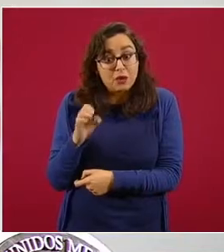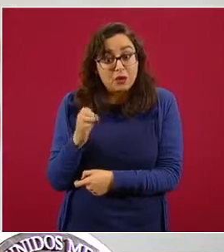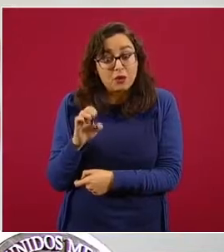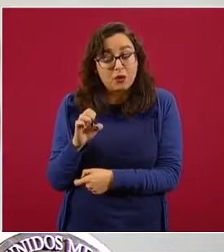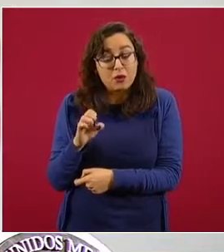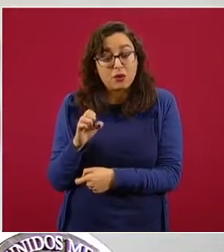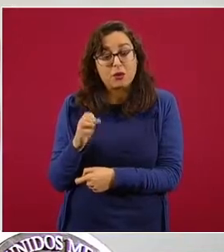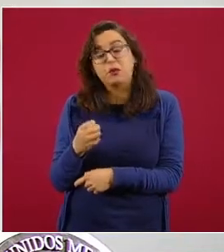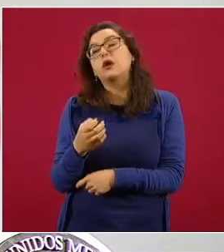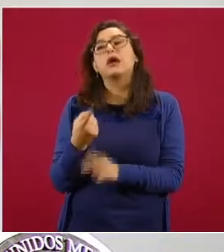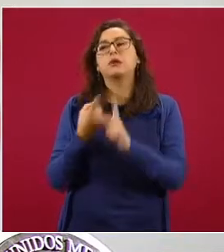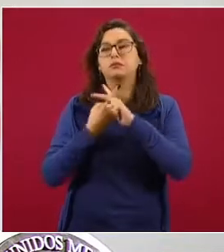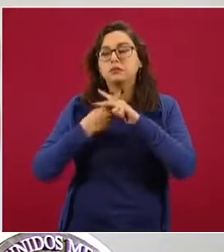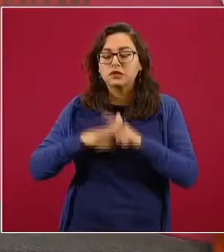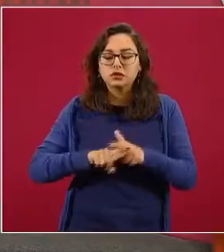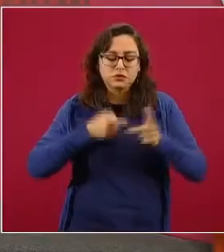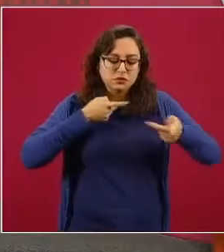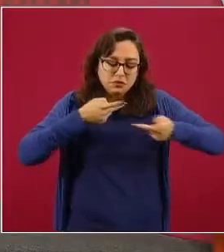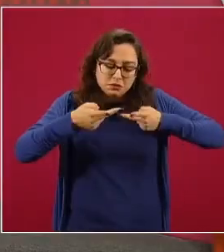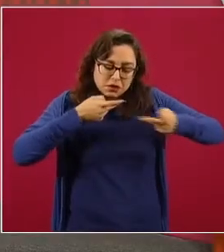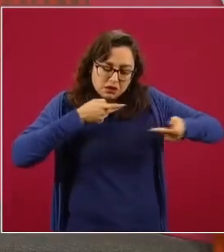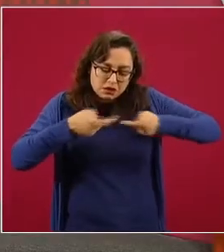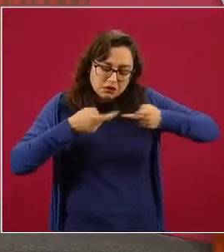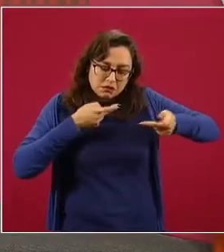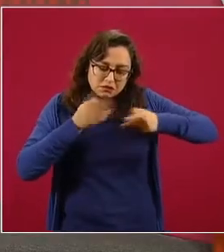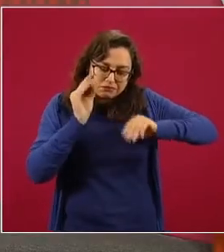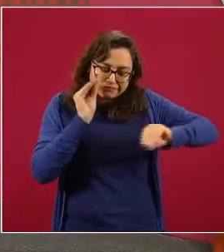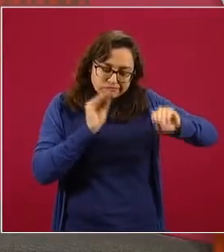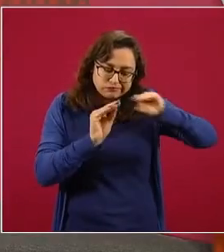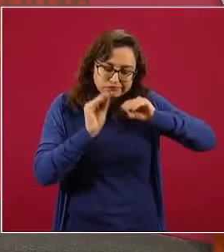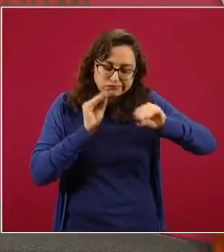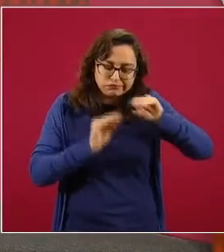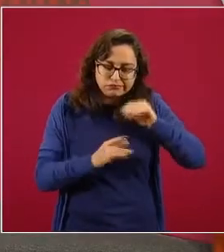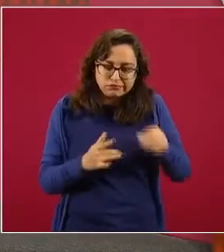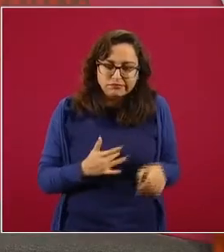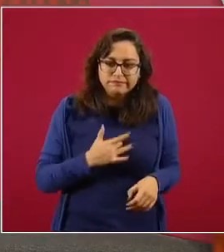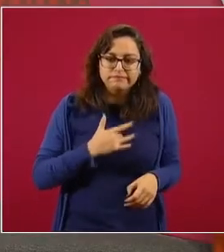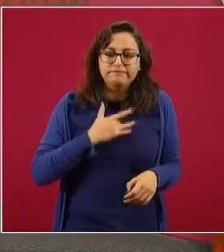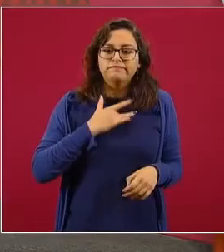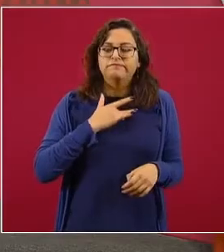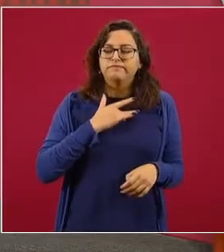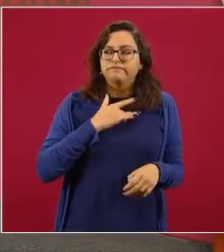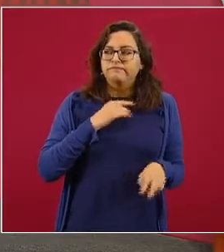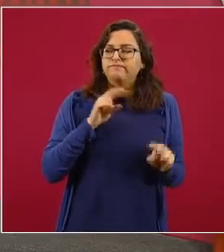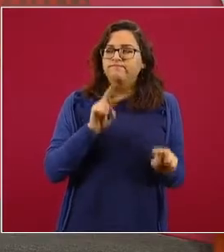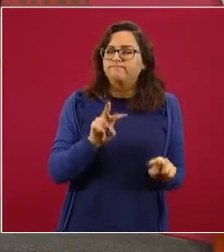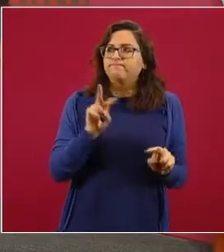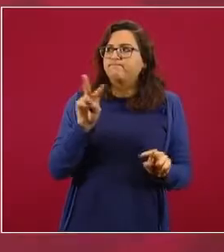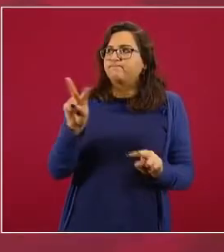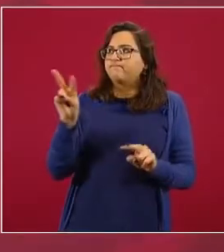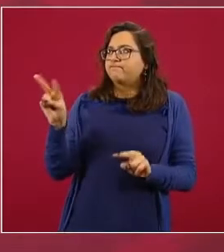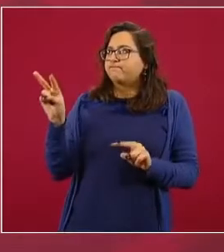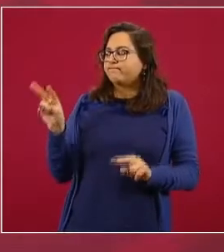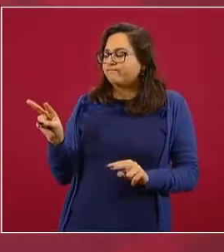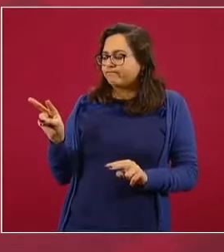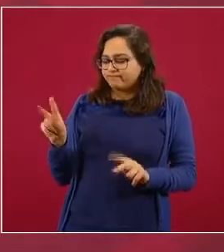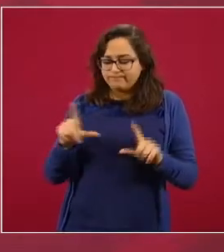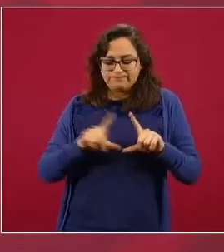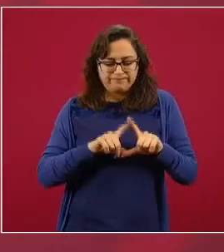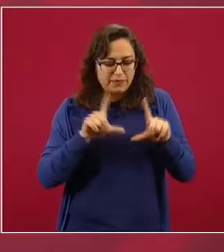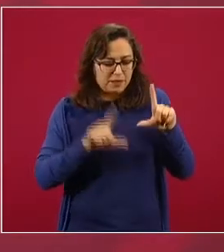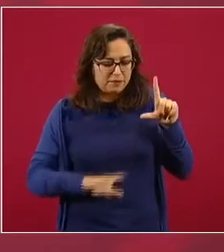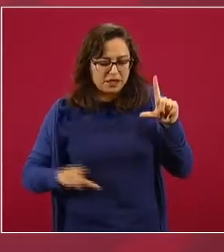y 3 semanas de enero. Y considerando la historia de México, la realidad social